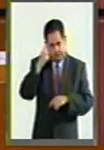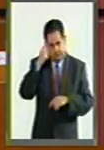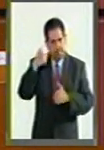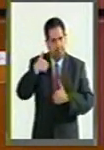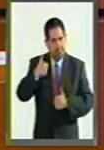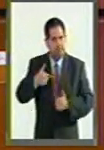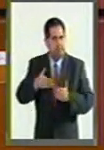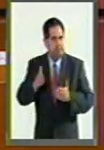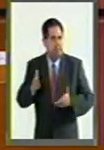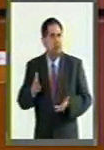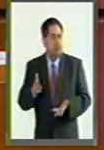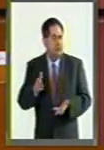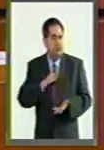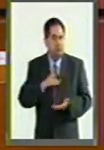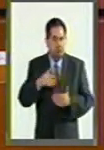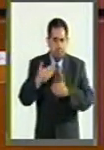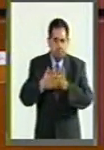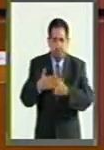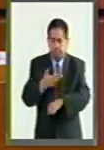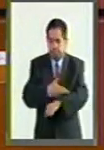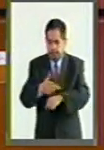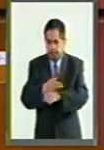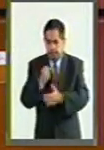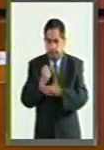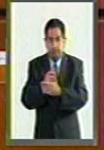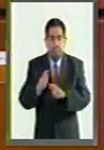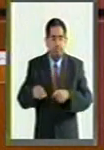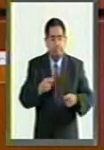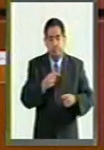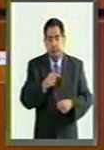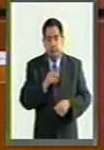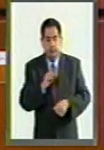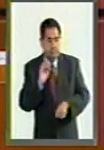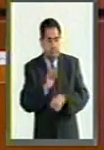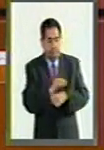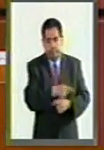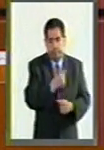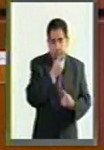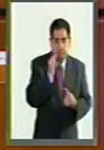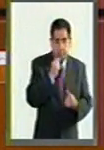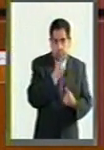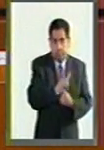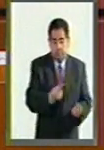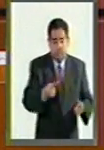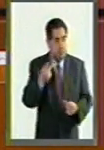la posibilidad de que esto se concrete, insisto, en beneficio de estas niñas y de estos niños.